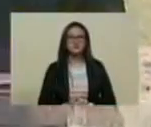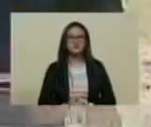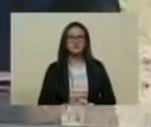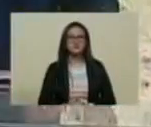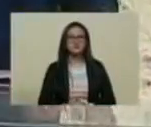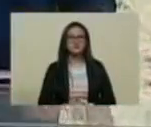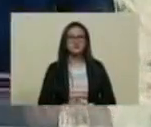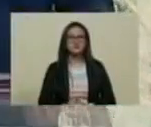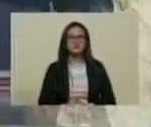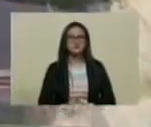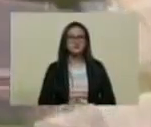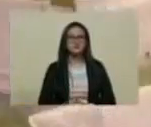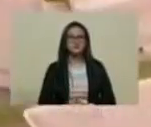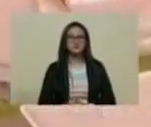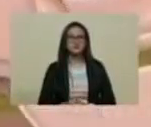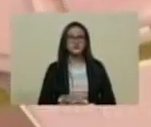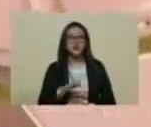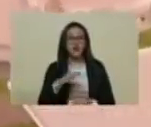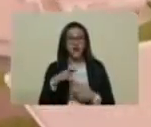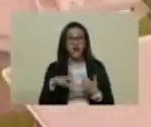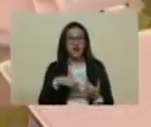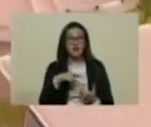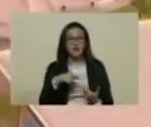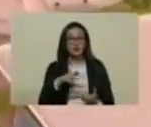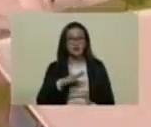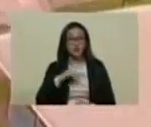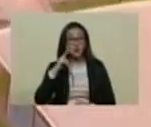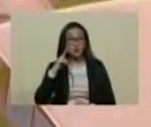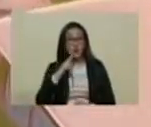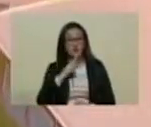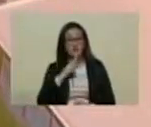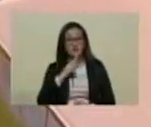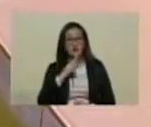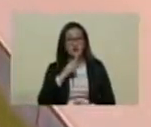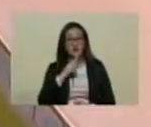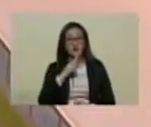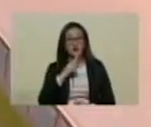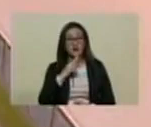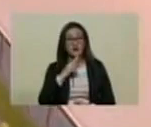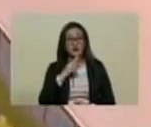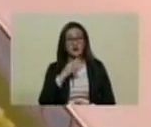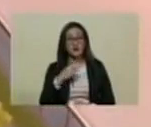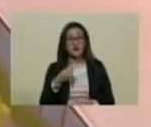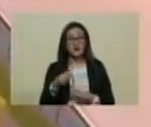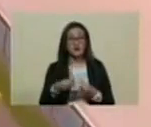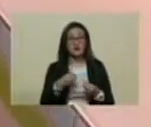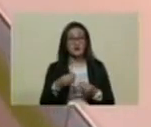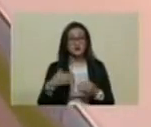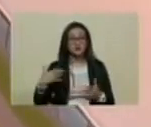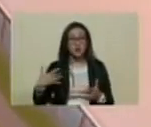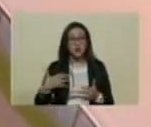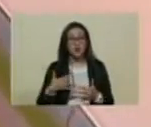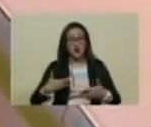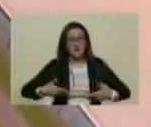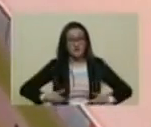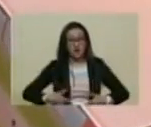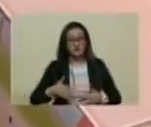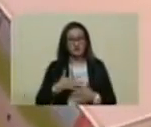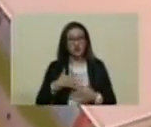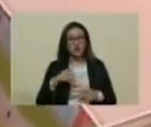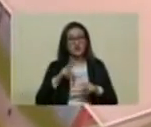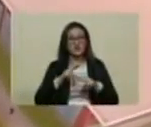Presidente, la revolución bolivariana ha desarrollado un conjunto de grandes esfuerzos en